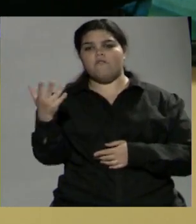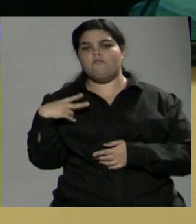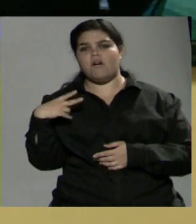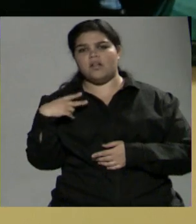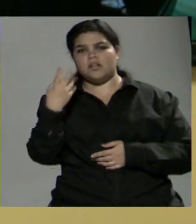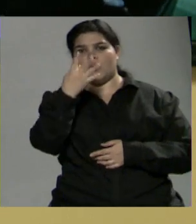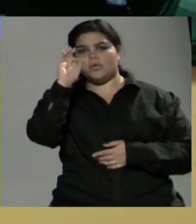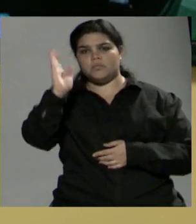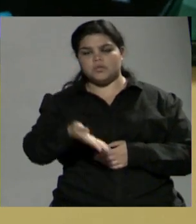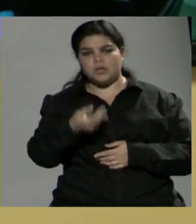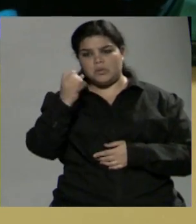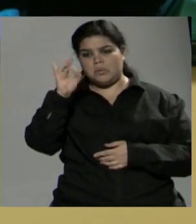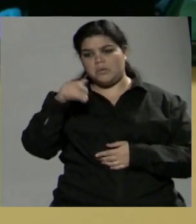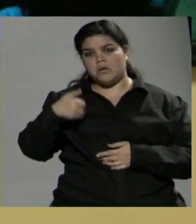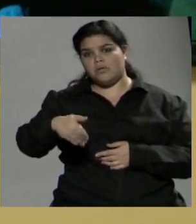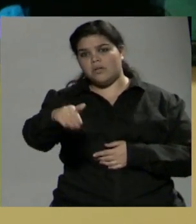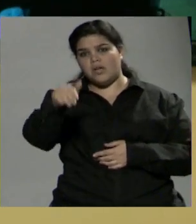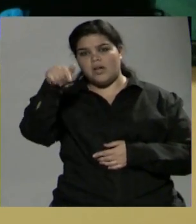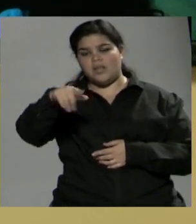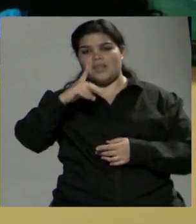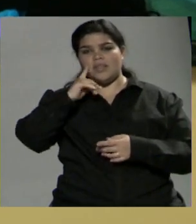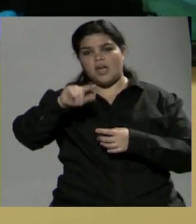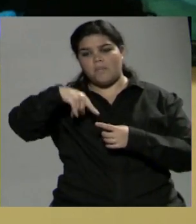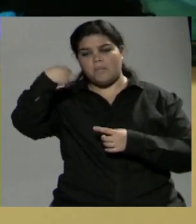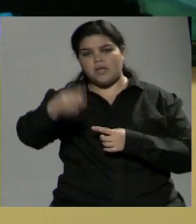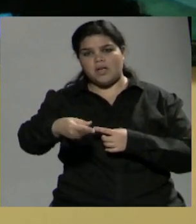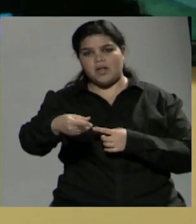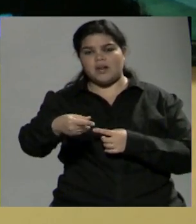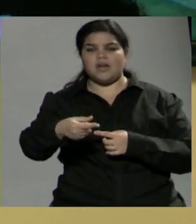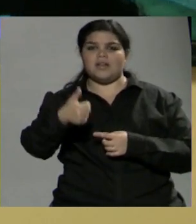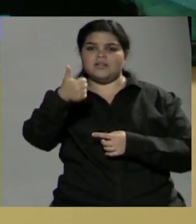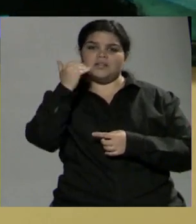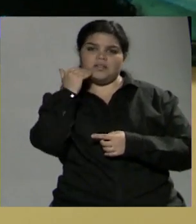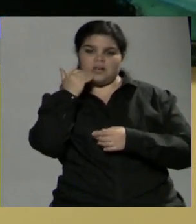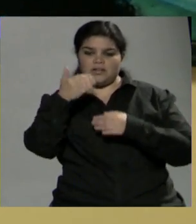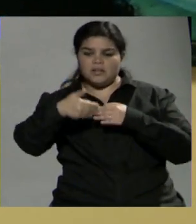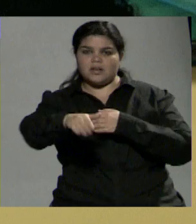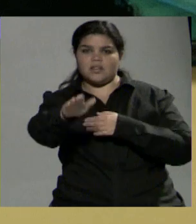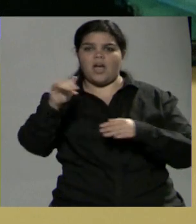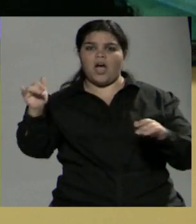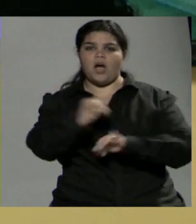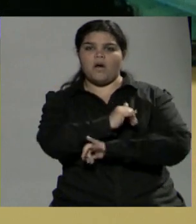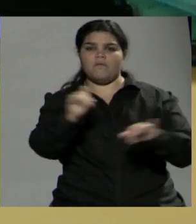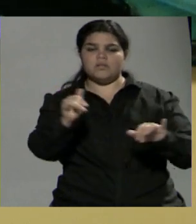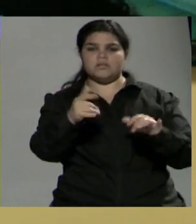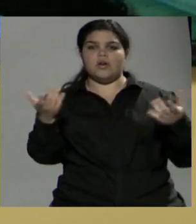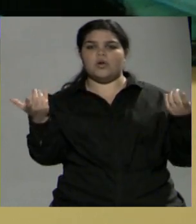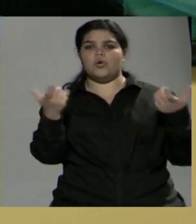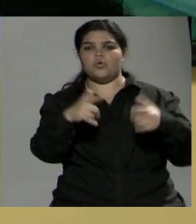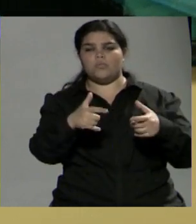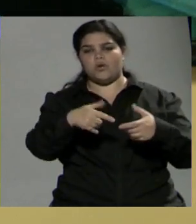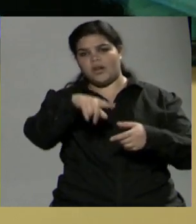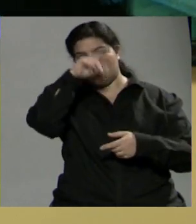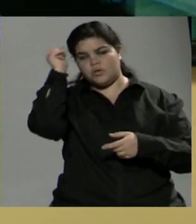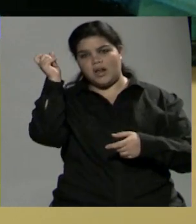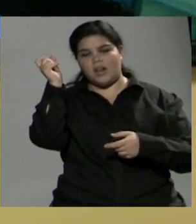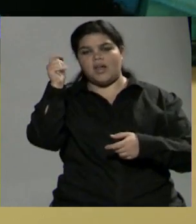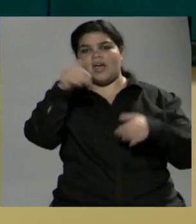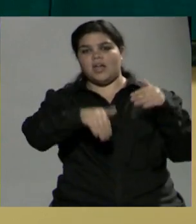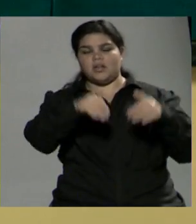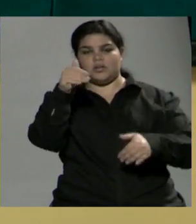se realizará en estos próximos 10 días a partir de mañana a las 18, es lo que se ha informado desde la Cámara Nacional Electoral. Vamos a compartir